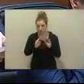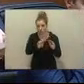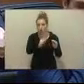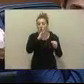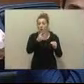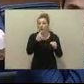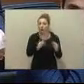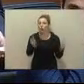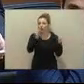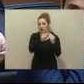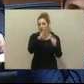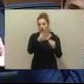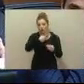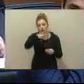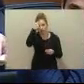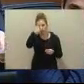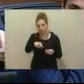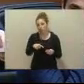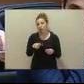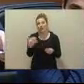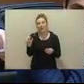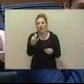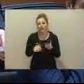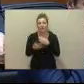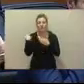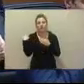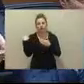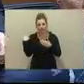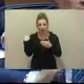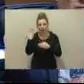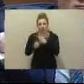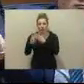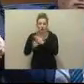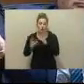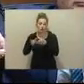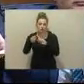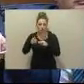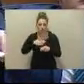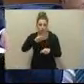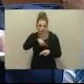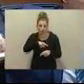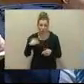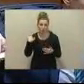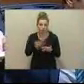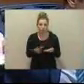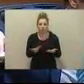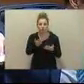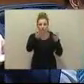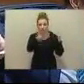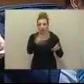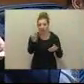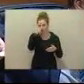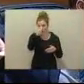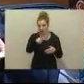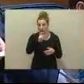también sabemos lo que es recibir una herencia envenenada. Y también tiene usted que saber que es realmente difícil asumir